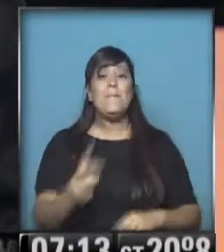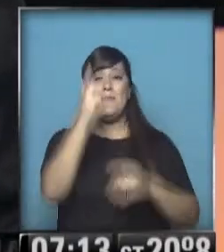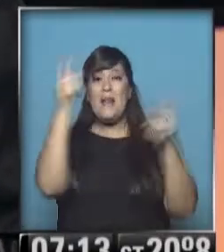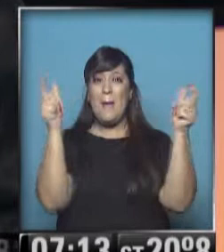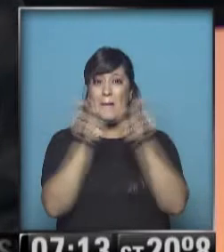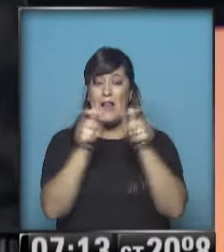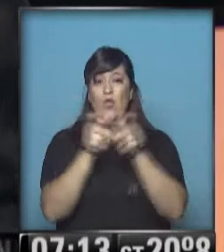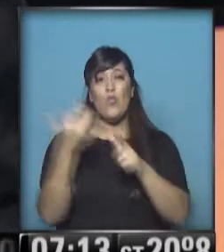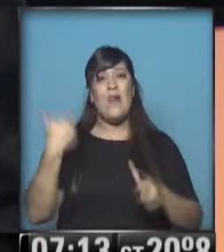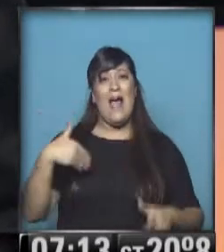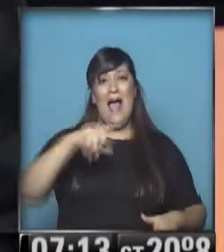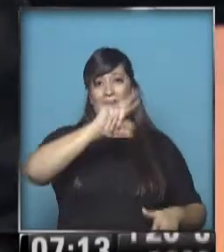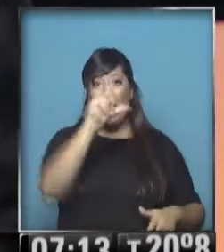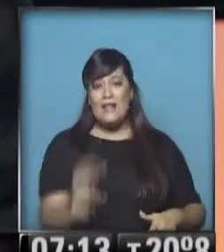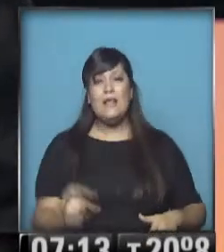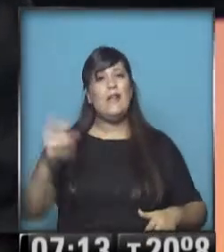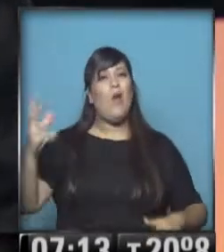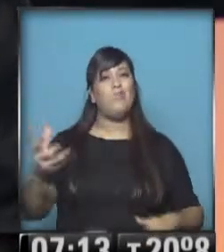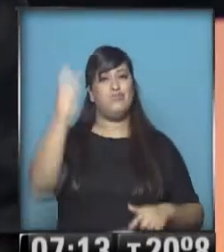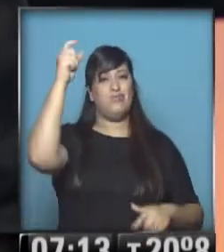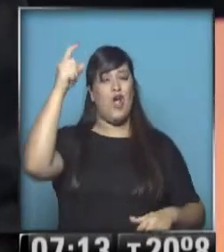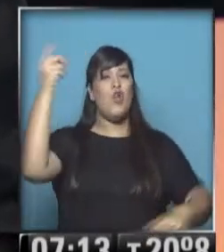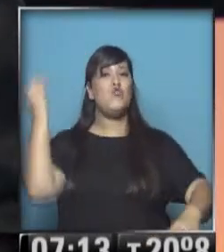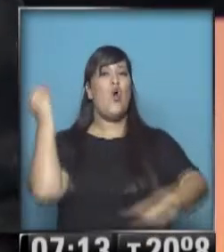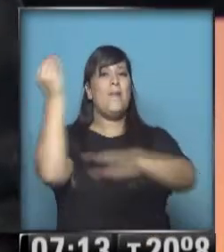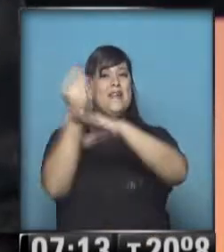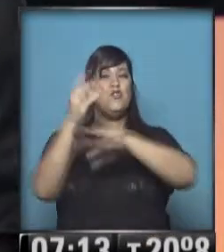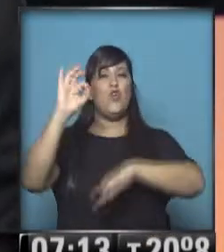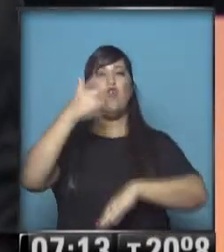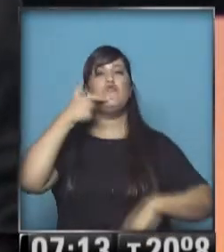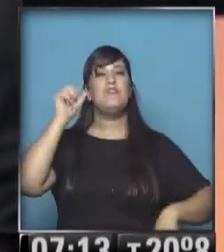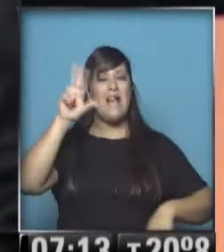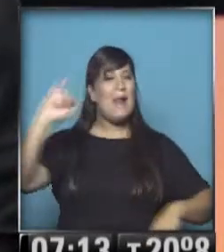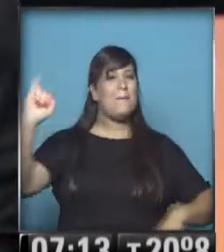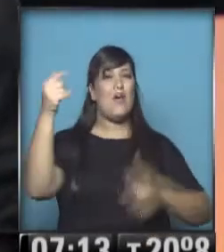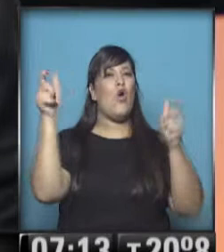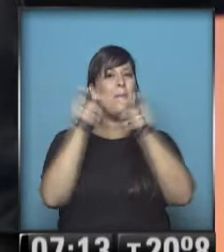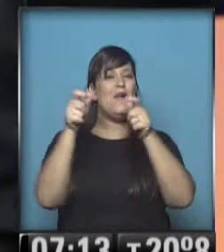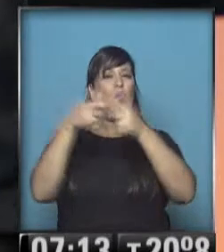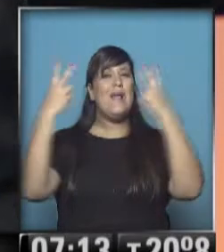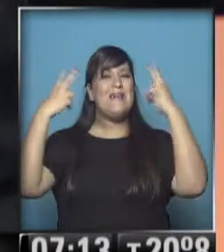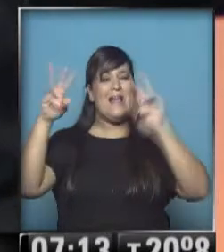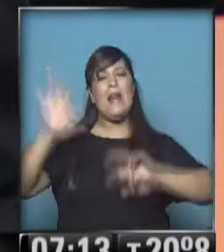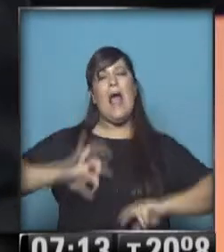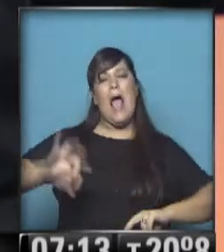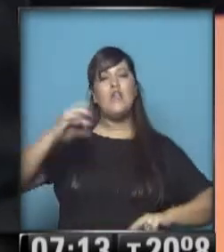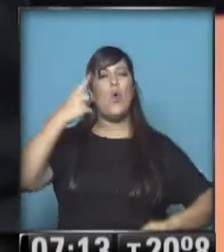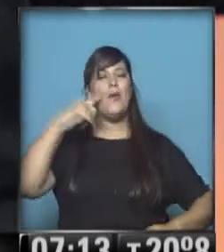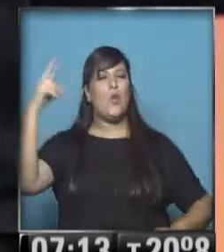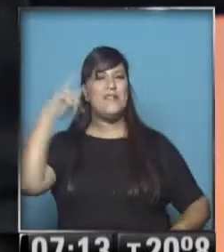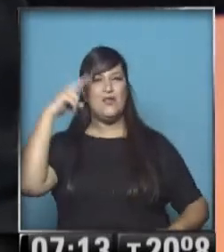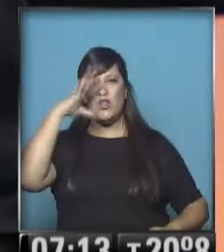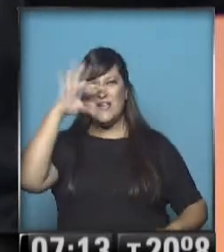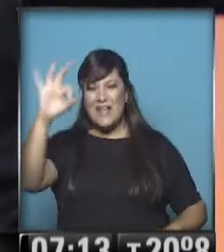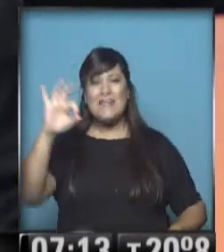película argentina que consiguiera una nominación al Oscar a Mejor Película Extranjera allá por los 70. Pudimos hablar con Sergio